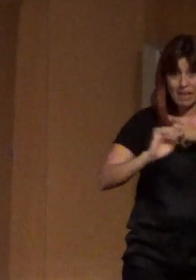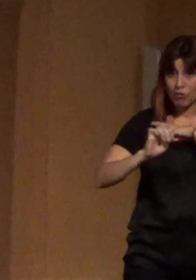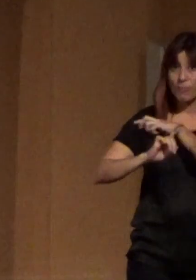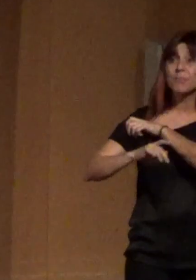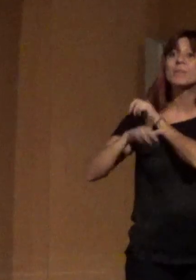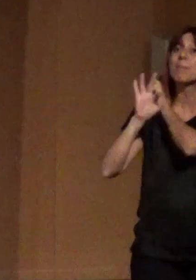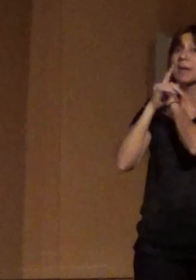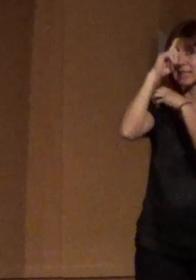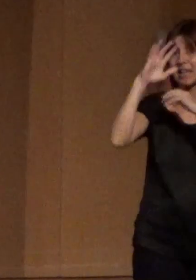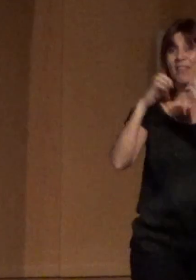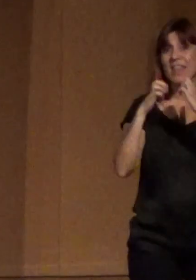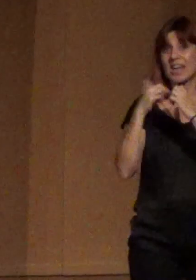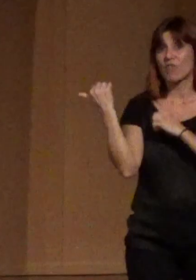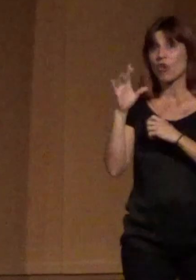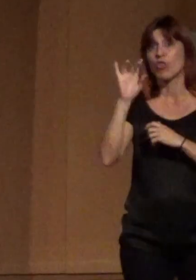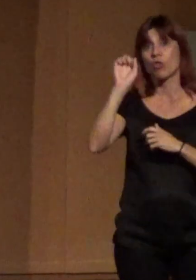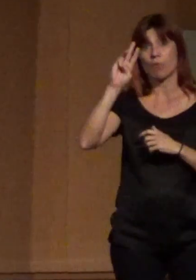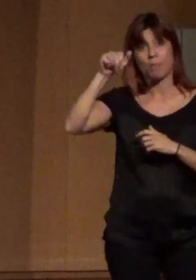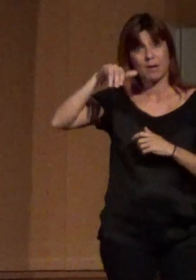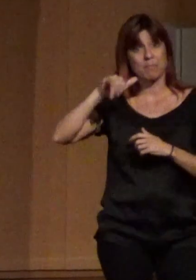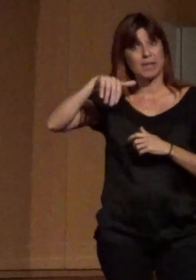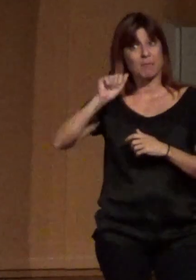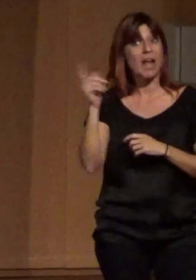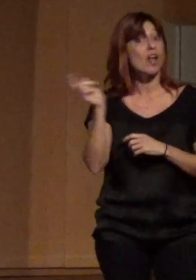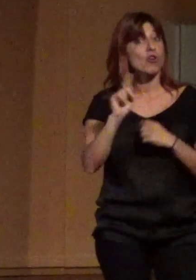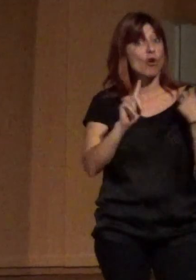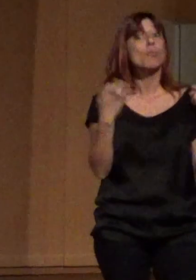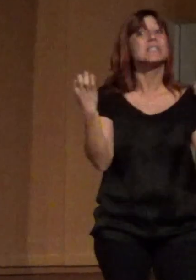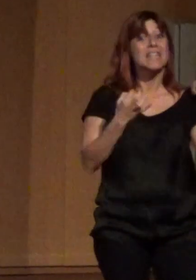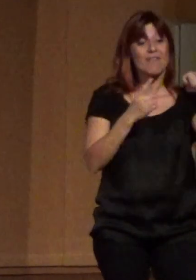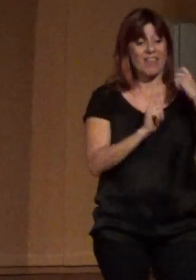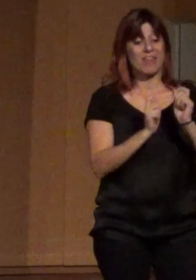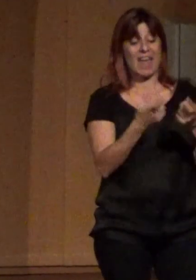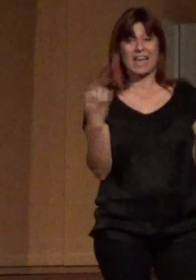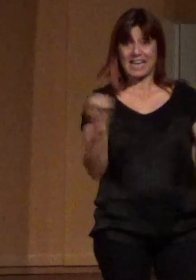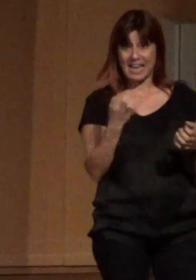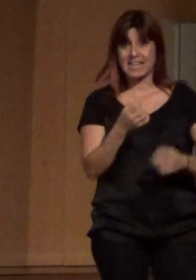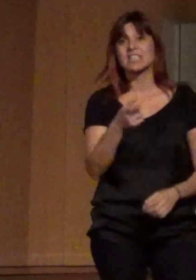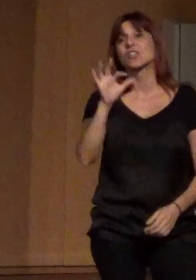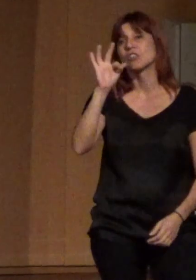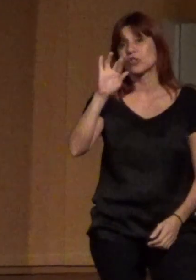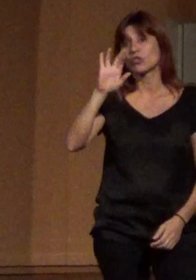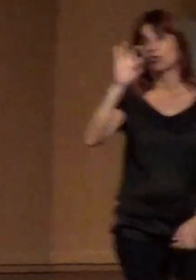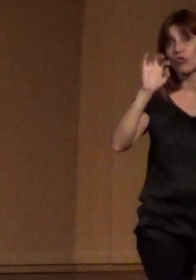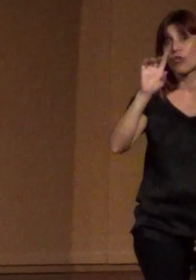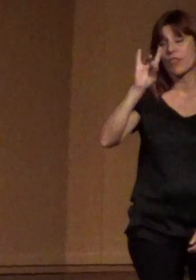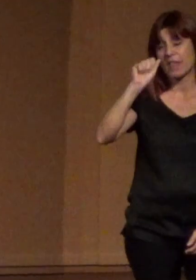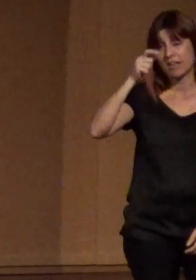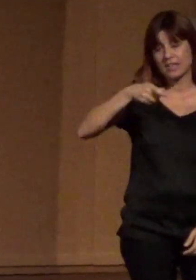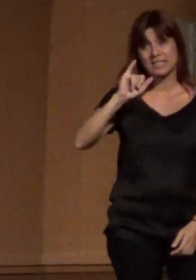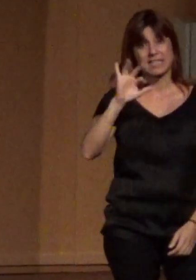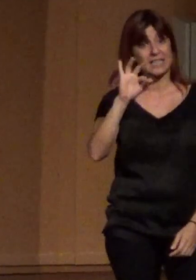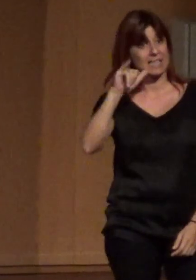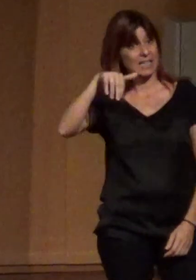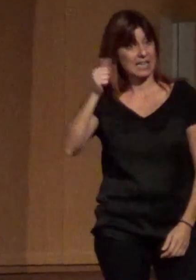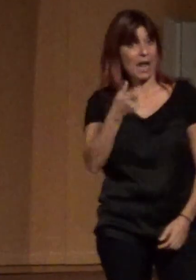es el área donde se produce la noradrenalina, daremos un fármaco que actúe a nivel noradrenérgico. Daremos la atomoxetina en vez de dar el metilfenidato.